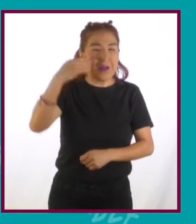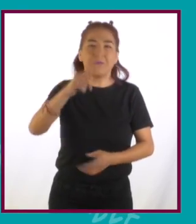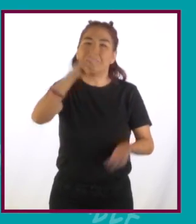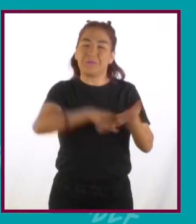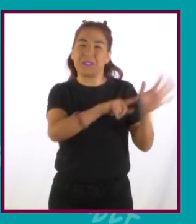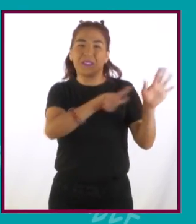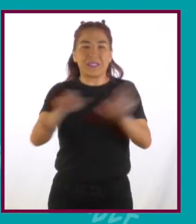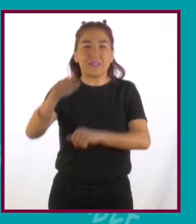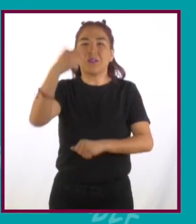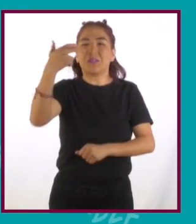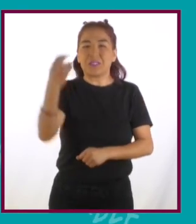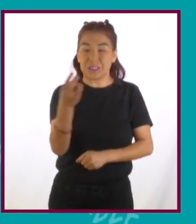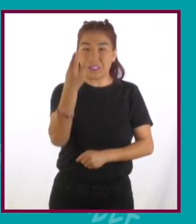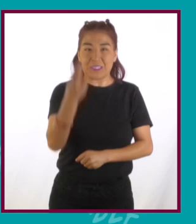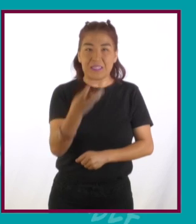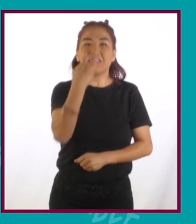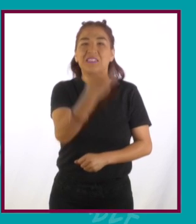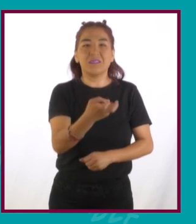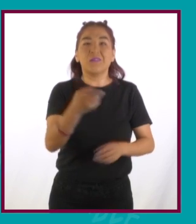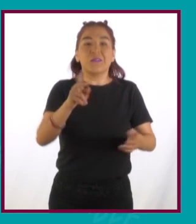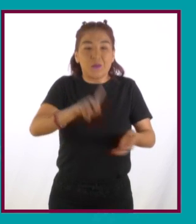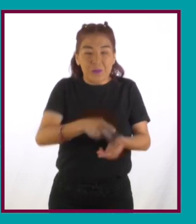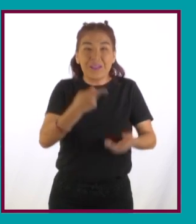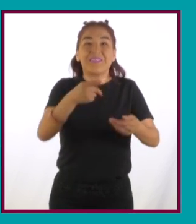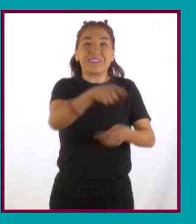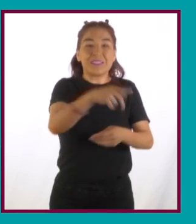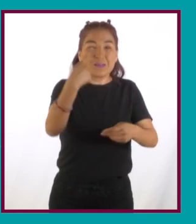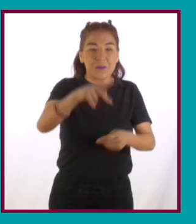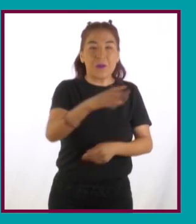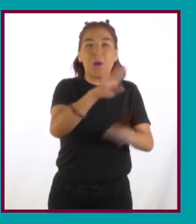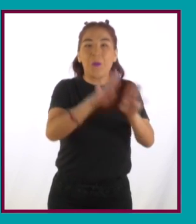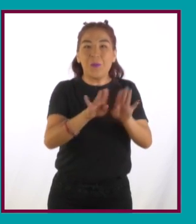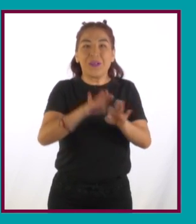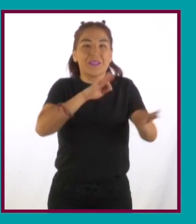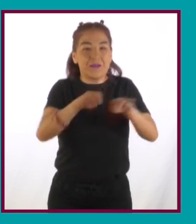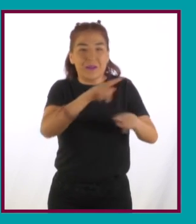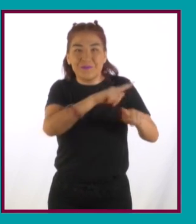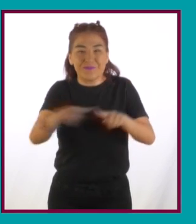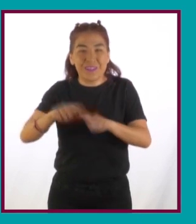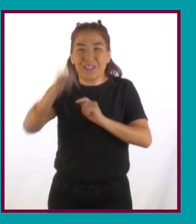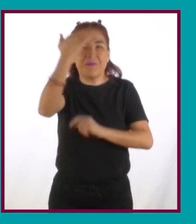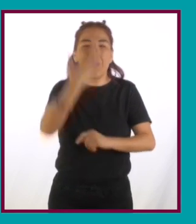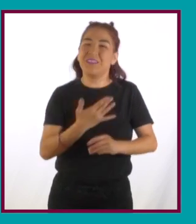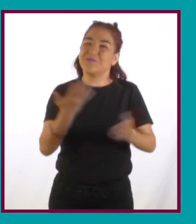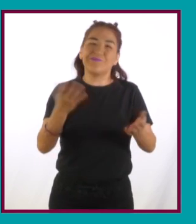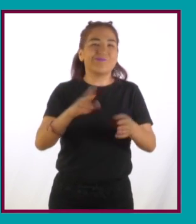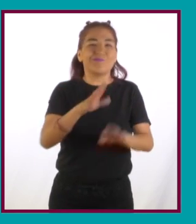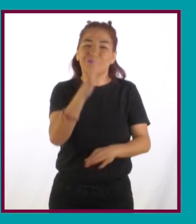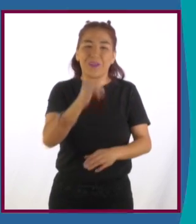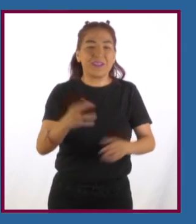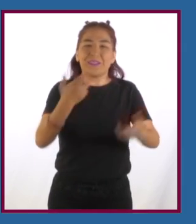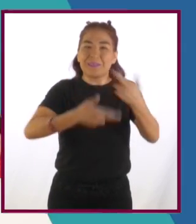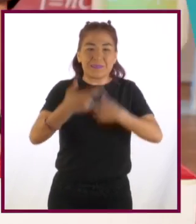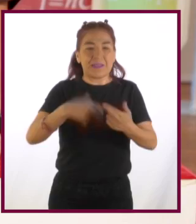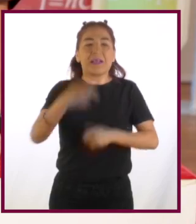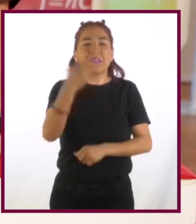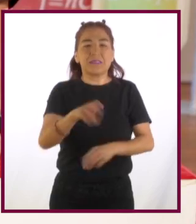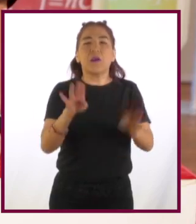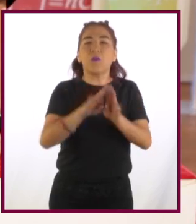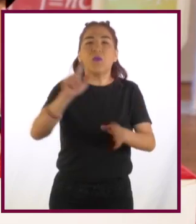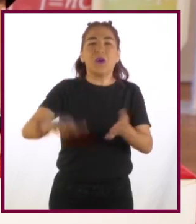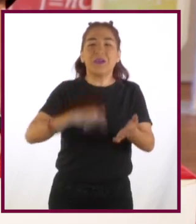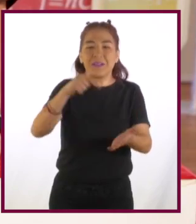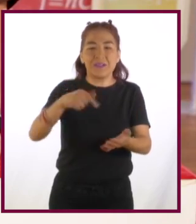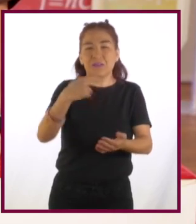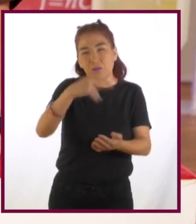el 14 de marzo de 1703 sin que hayan sobrevivido retratos suyos hechos en su época. Robert Hooke